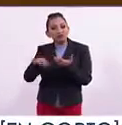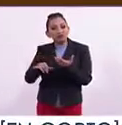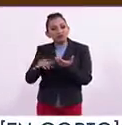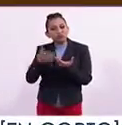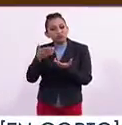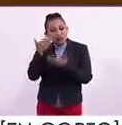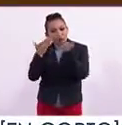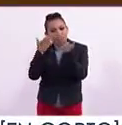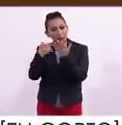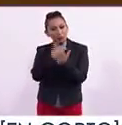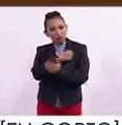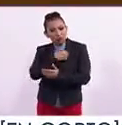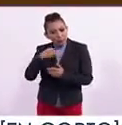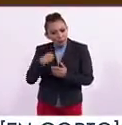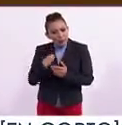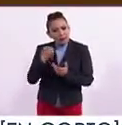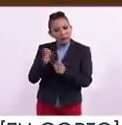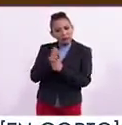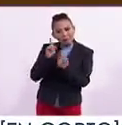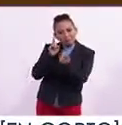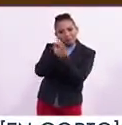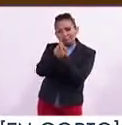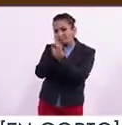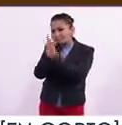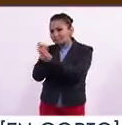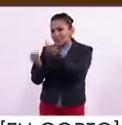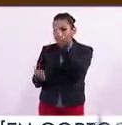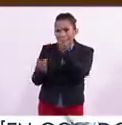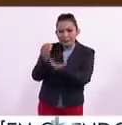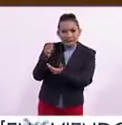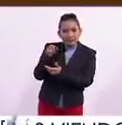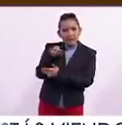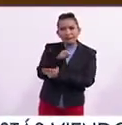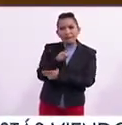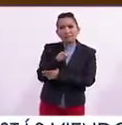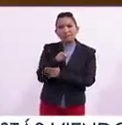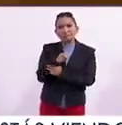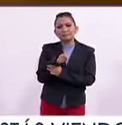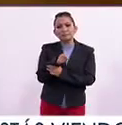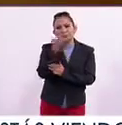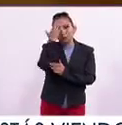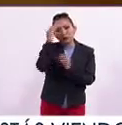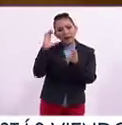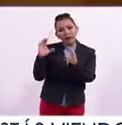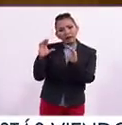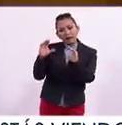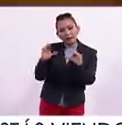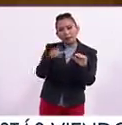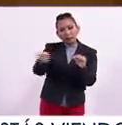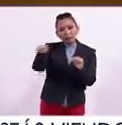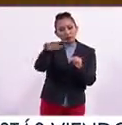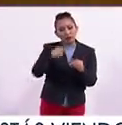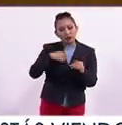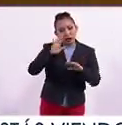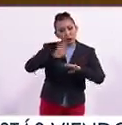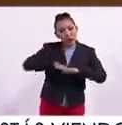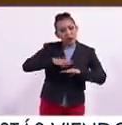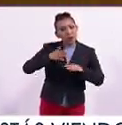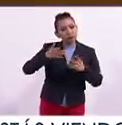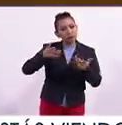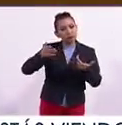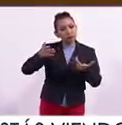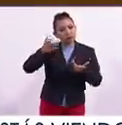a conocer, a tener que enseñar a estudiar a gente realmente de muy